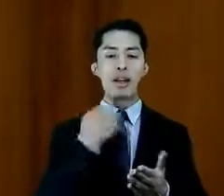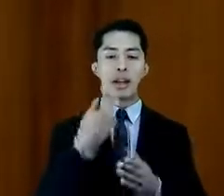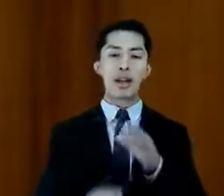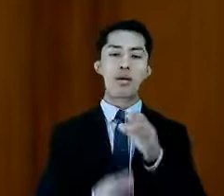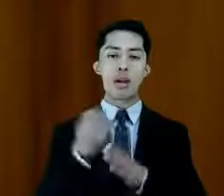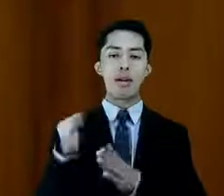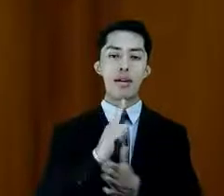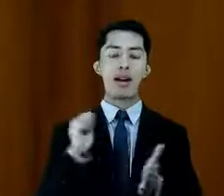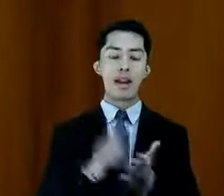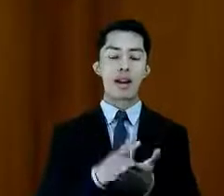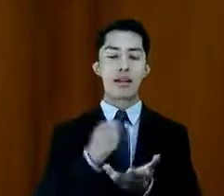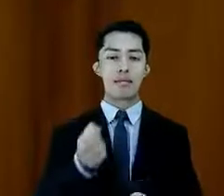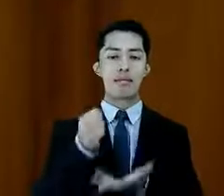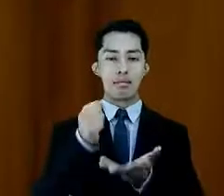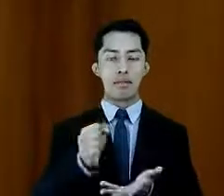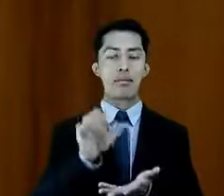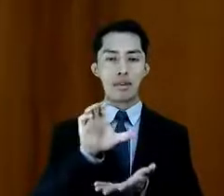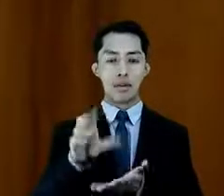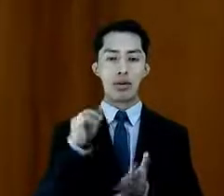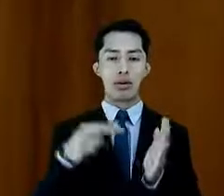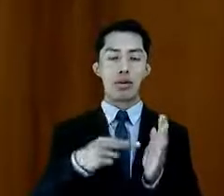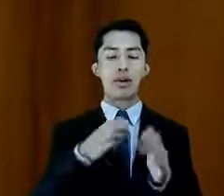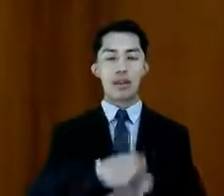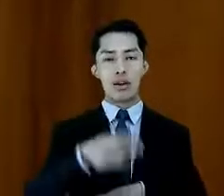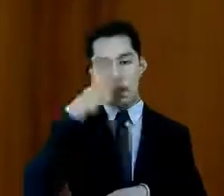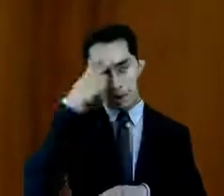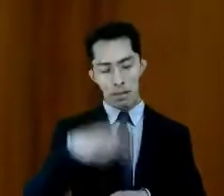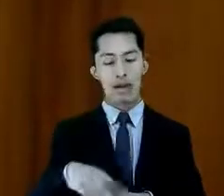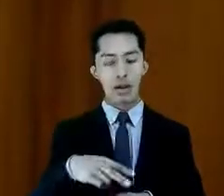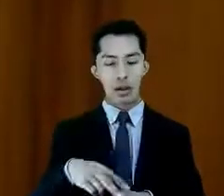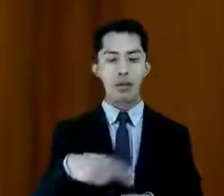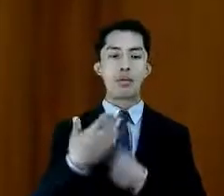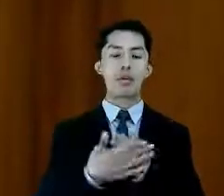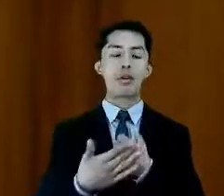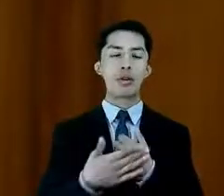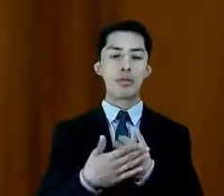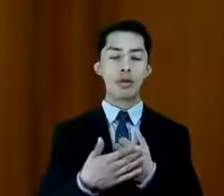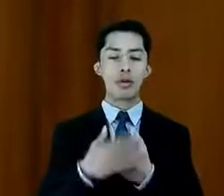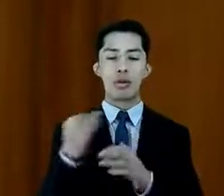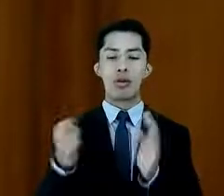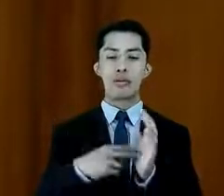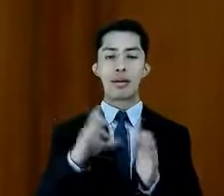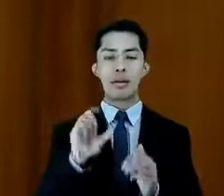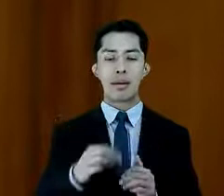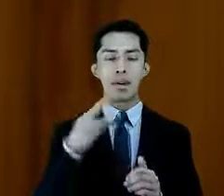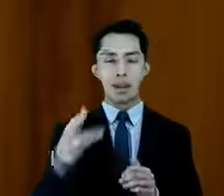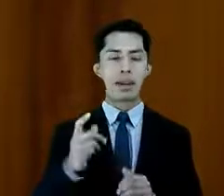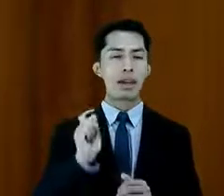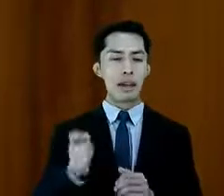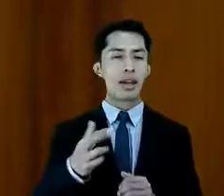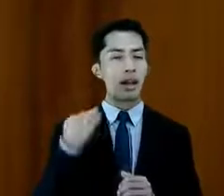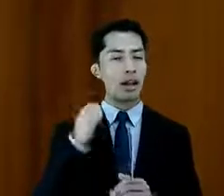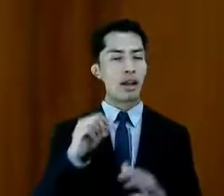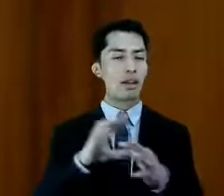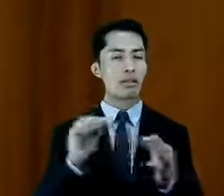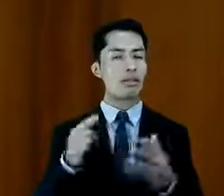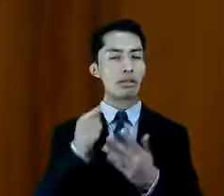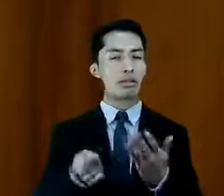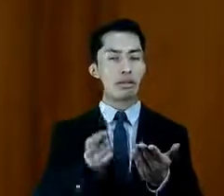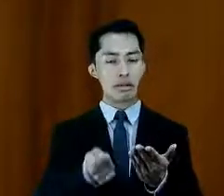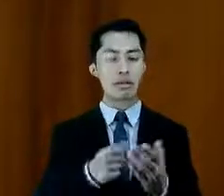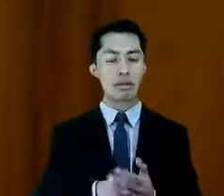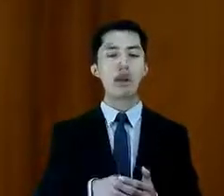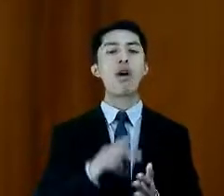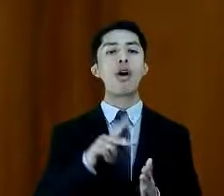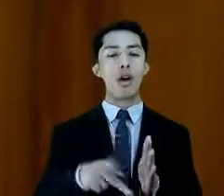la Ley de Ingresos de los Municipios del Estado de México para el ejercicio fiscal 2023 de acuerdo con lo siguiente.